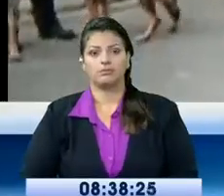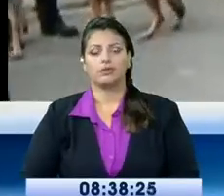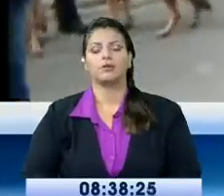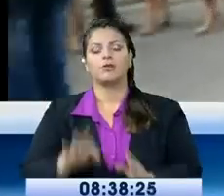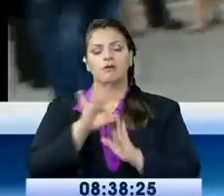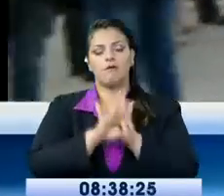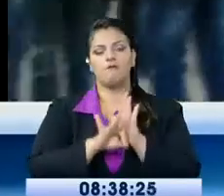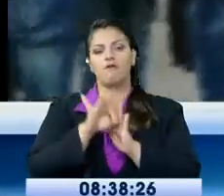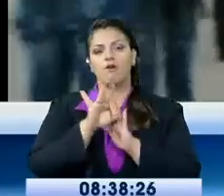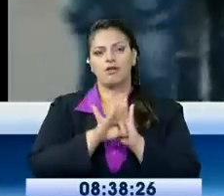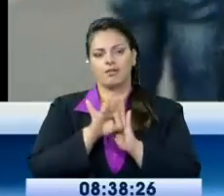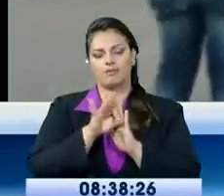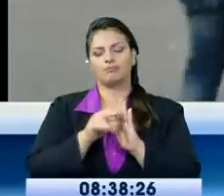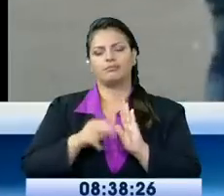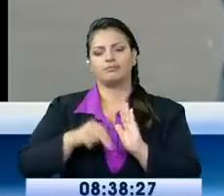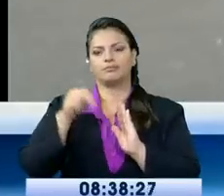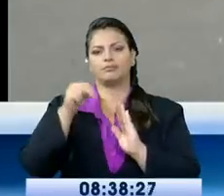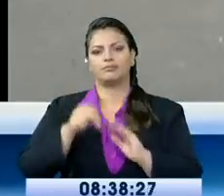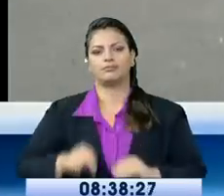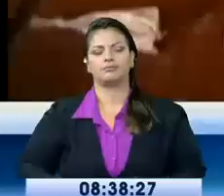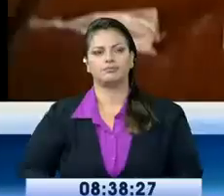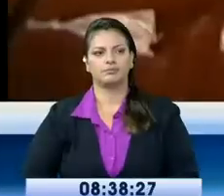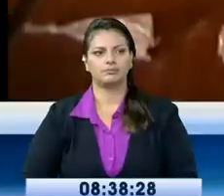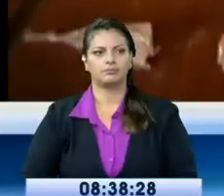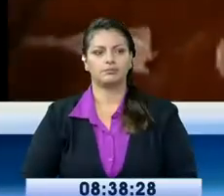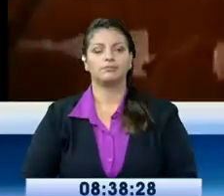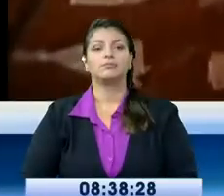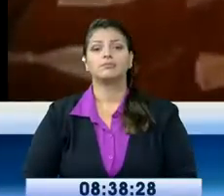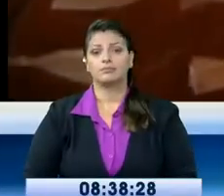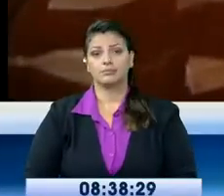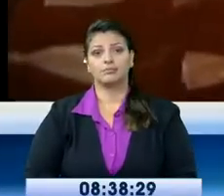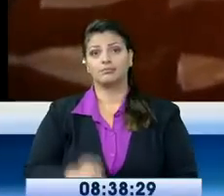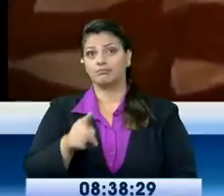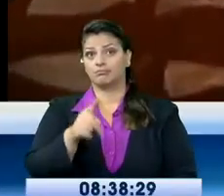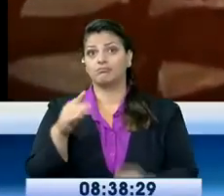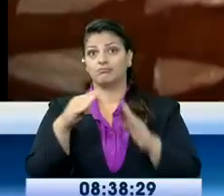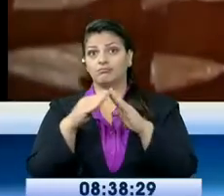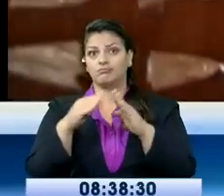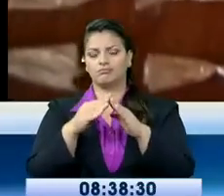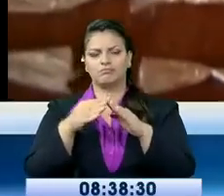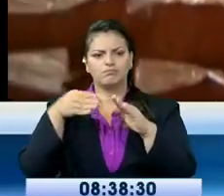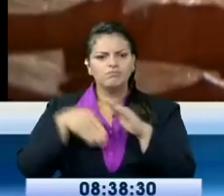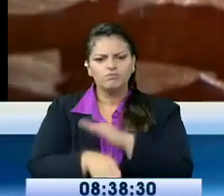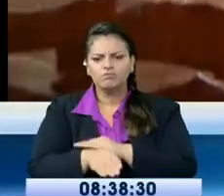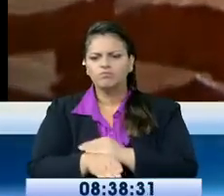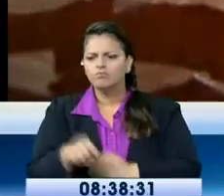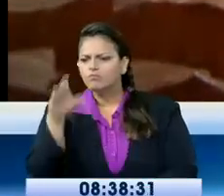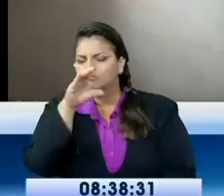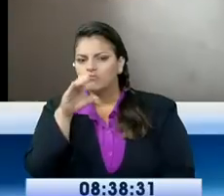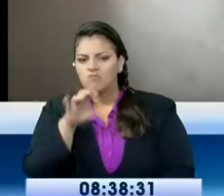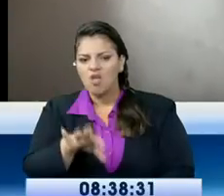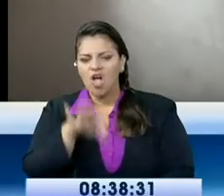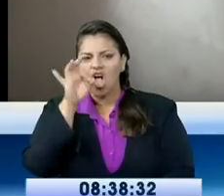en el noroeste de Guayaquil. Encontraron 300 dosis de heroína, listas para el expendio,